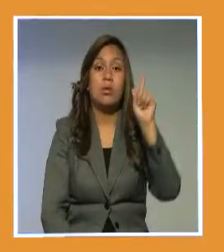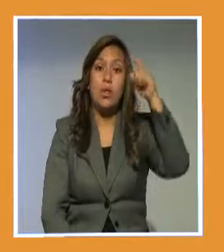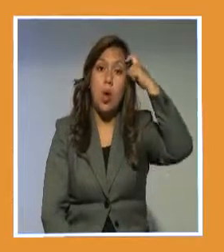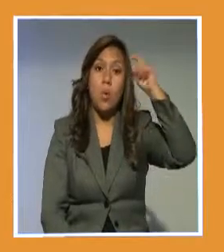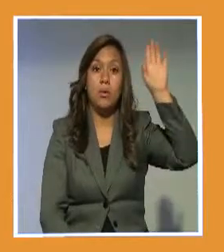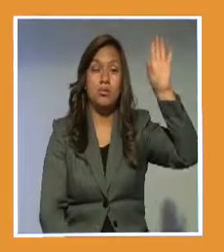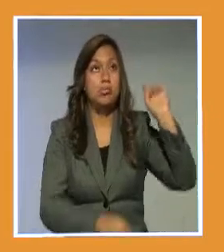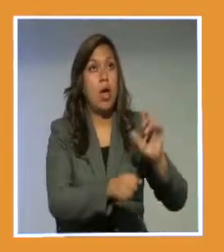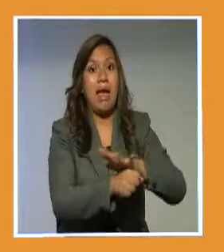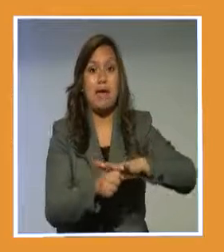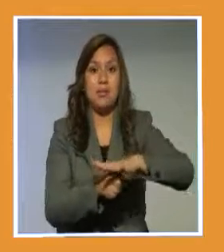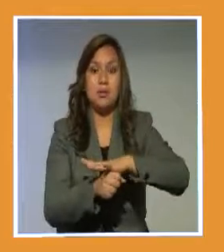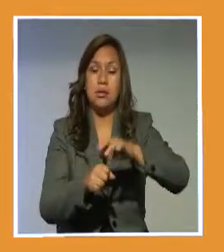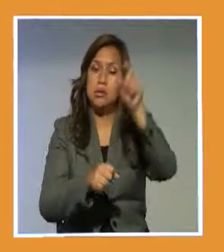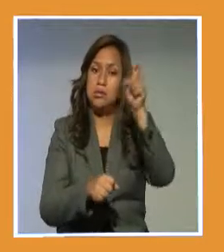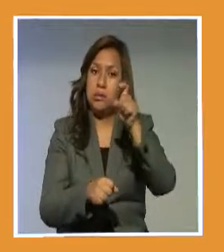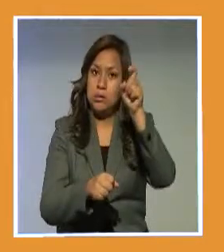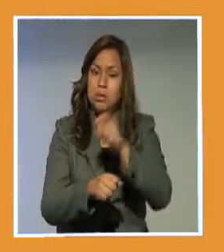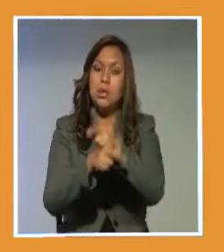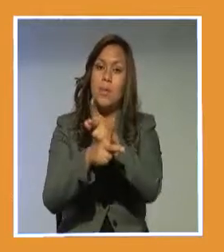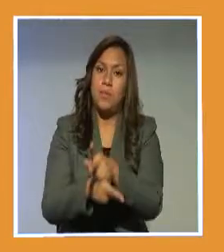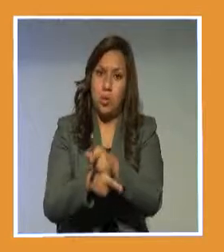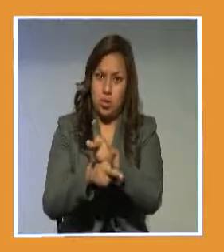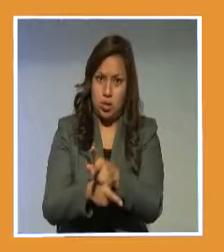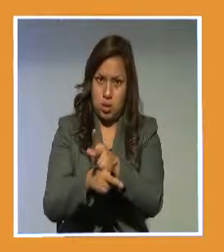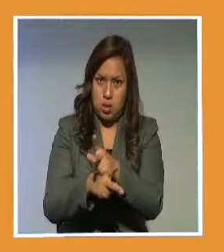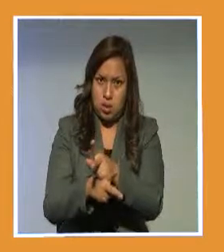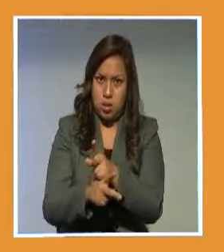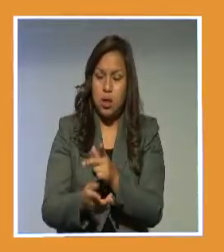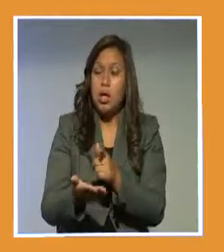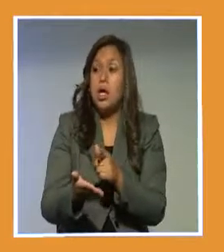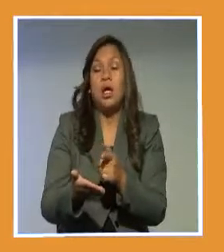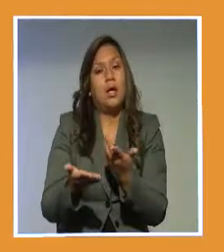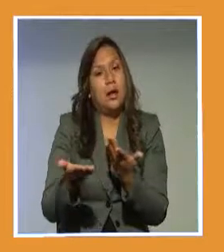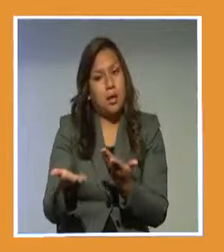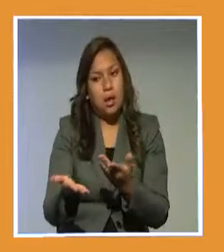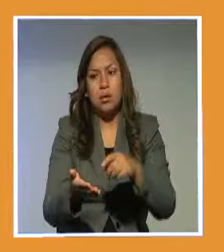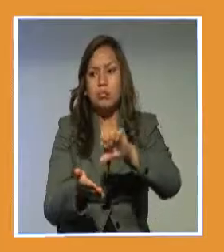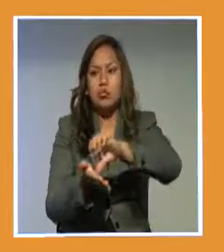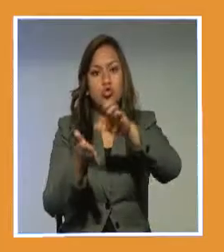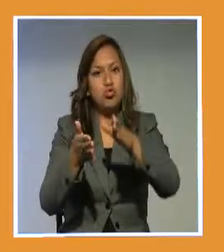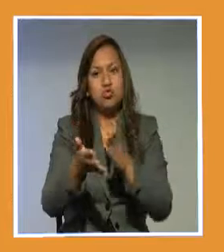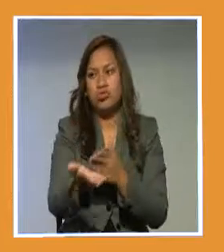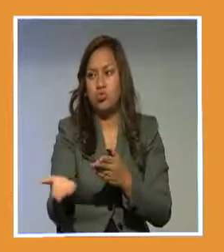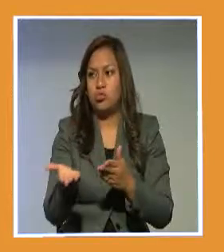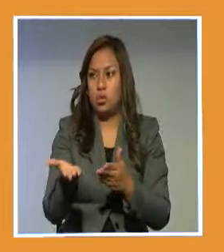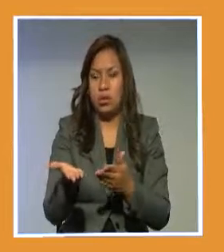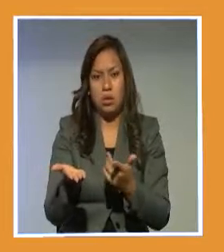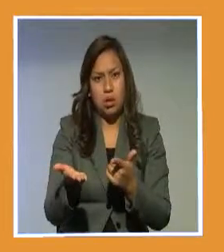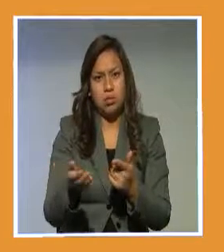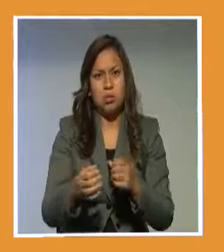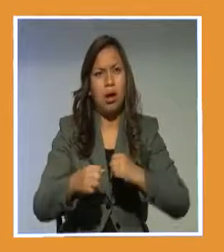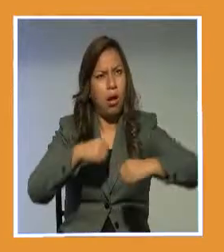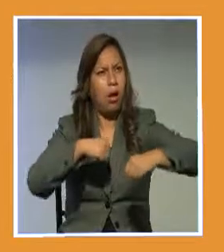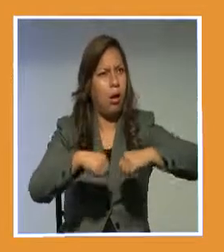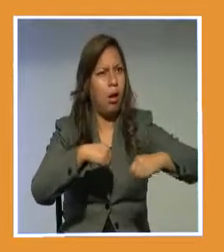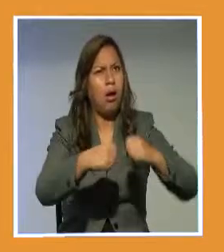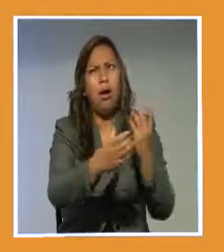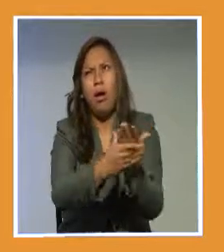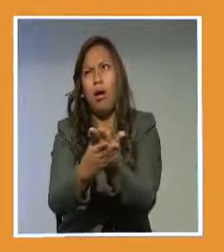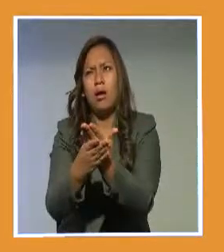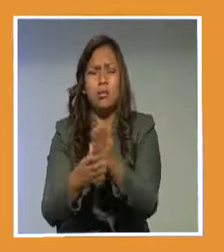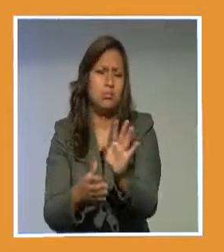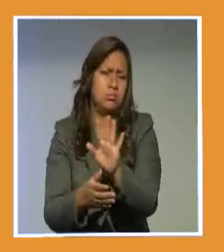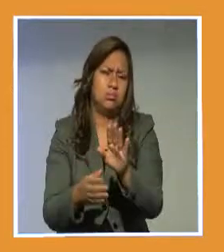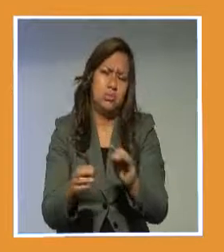los derechos y acceso lo menos complicado posible a las opciones que tiene la ciudadanía si es que así determina